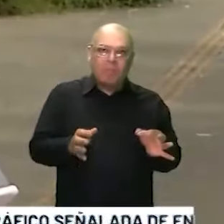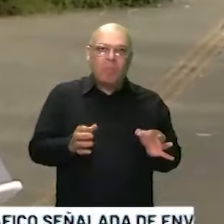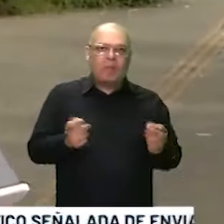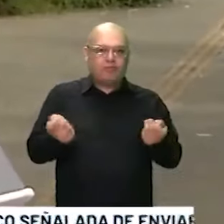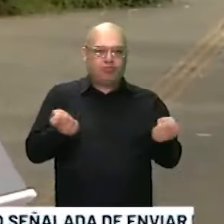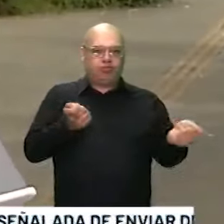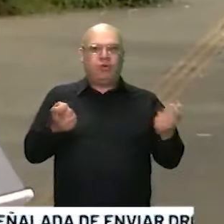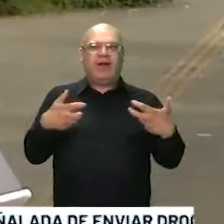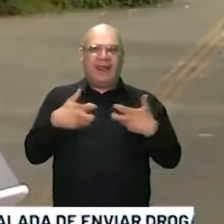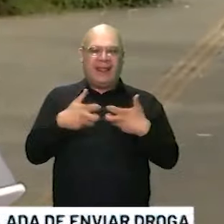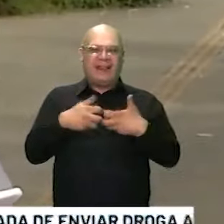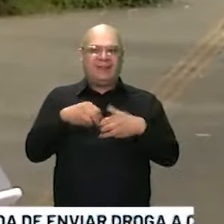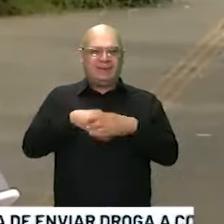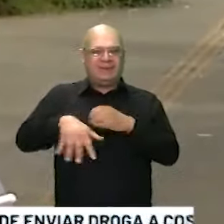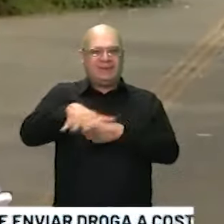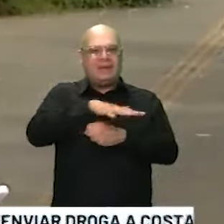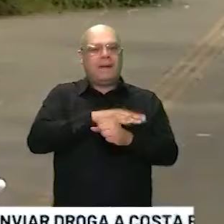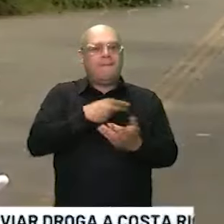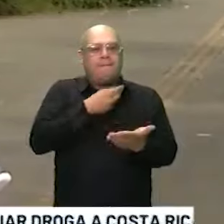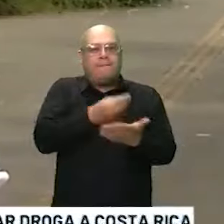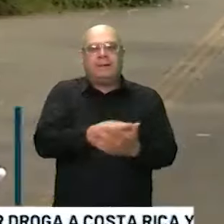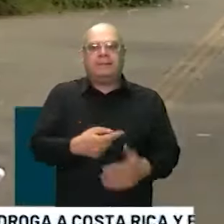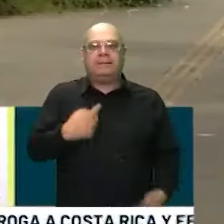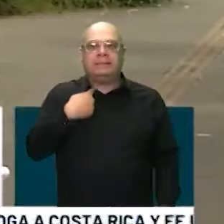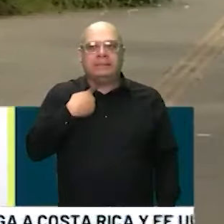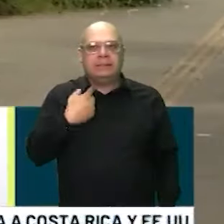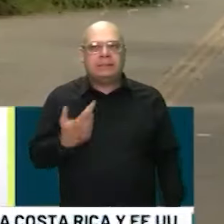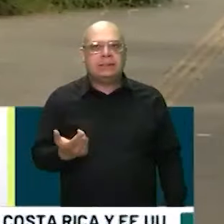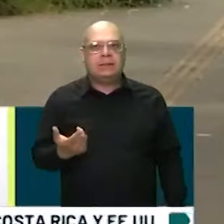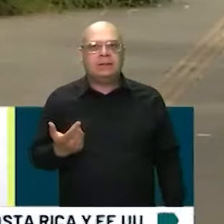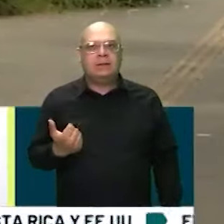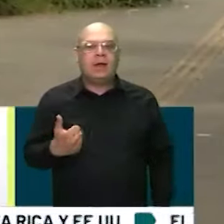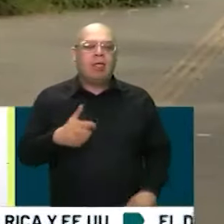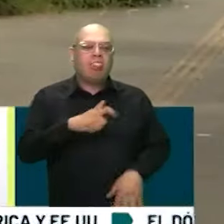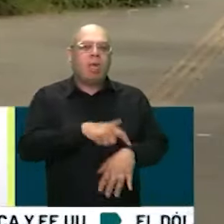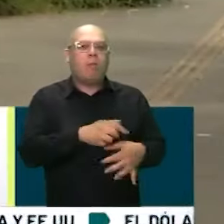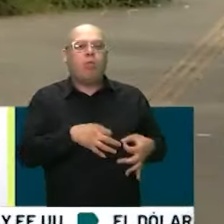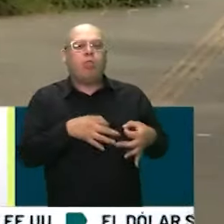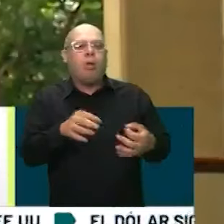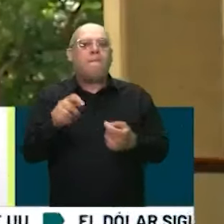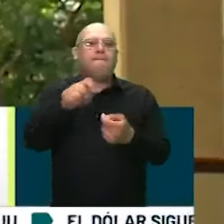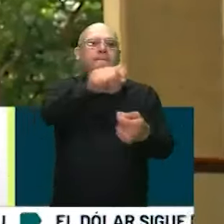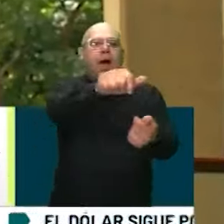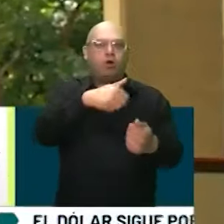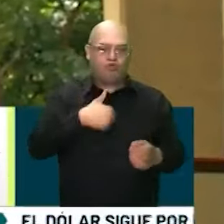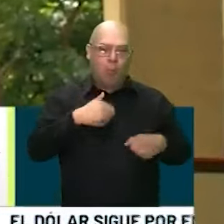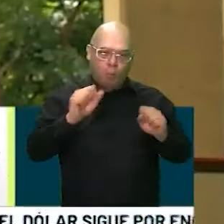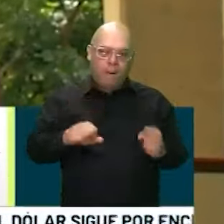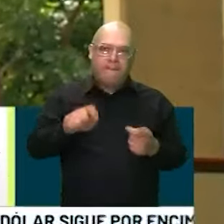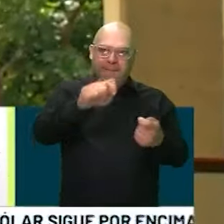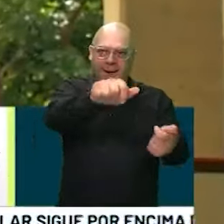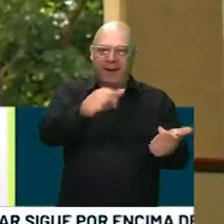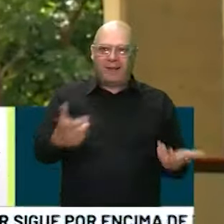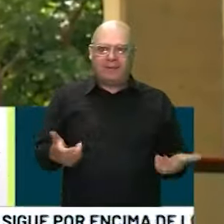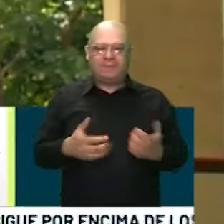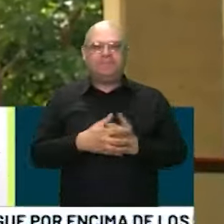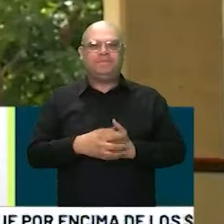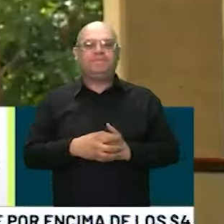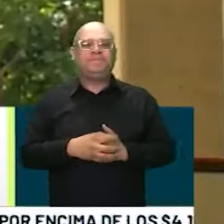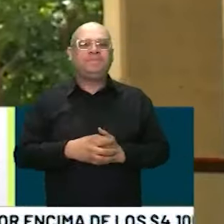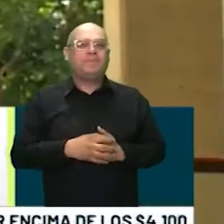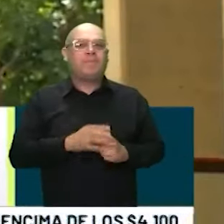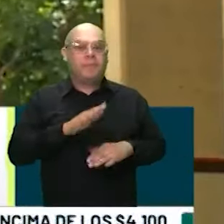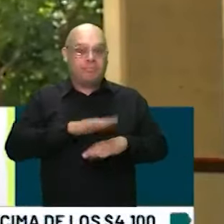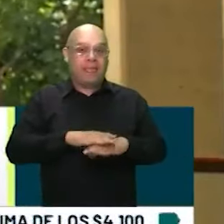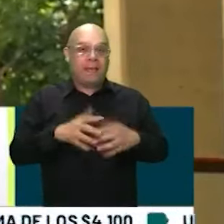Gas es impagable. Entonces nos dan plazo para pagar porque no somos capaces de pagar. Recordemos que Empresas